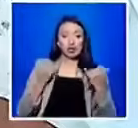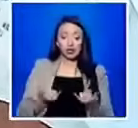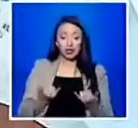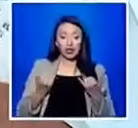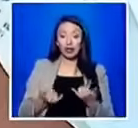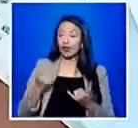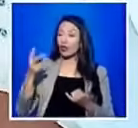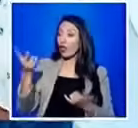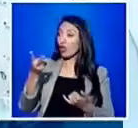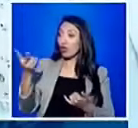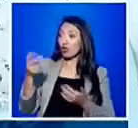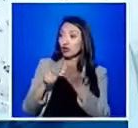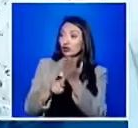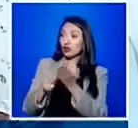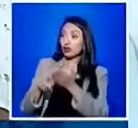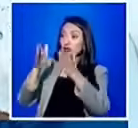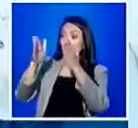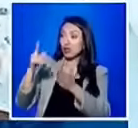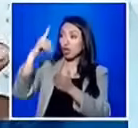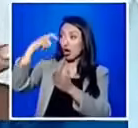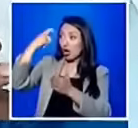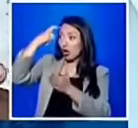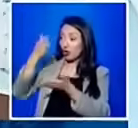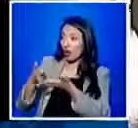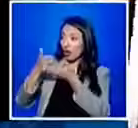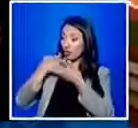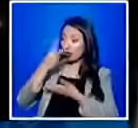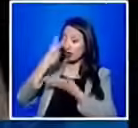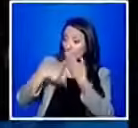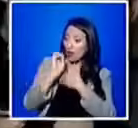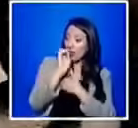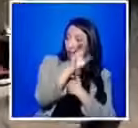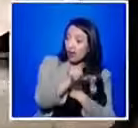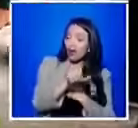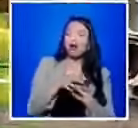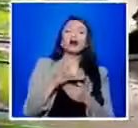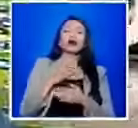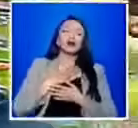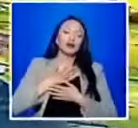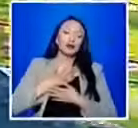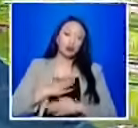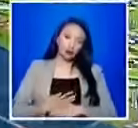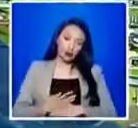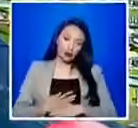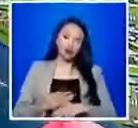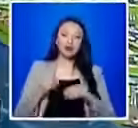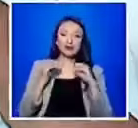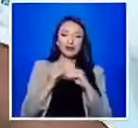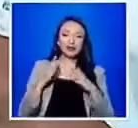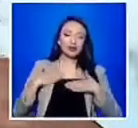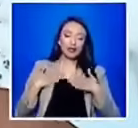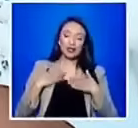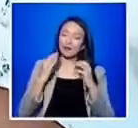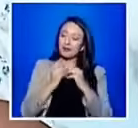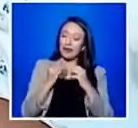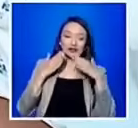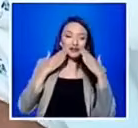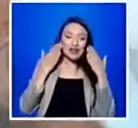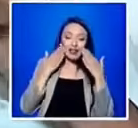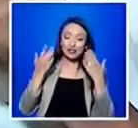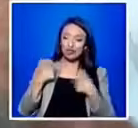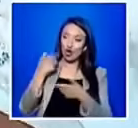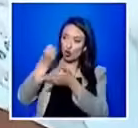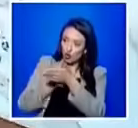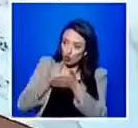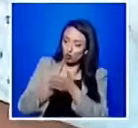las ministras, Dios le pague, el gobierno me está ayudando a que mi hija ingrese al CDI. Ahora sí me siento más contenta y más feliz y seguir luchando por mi